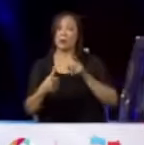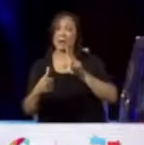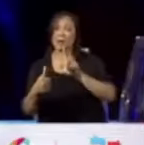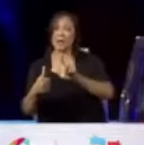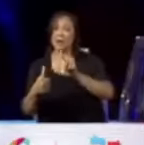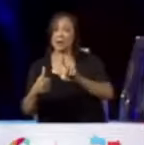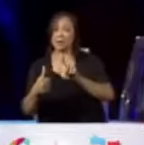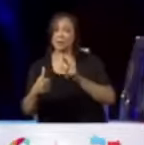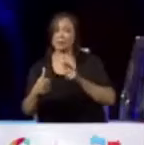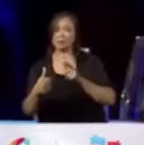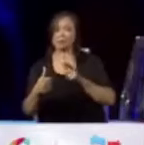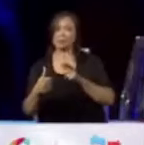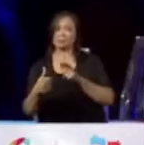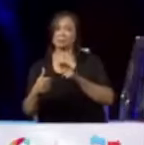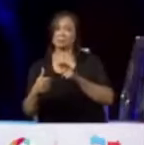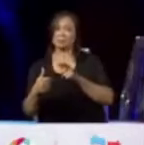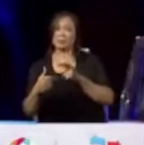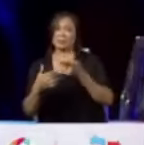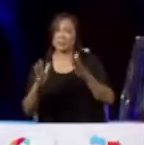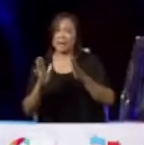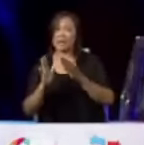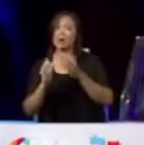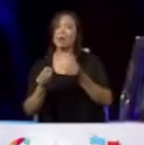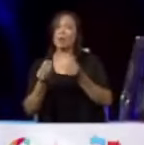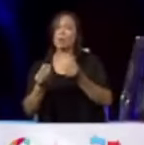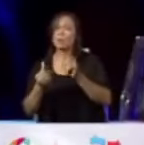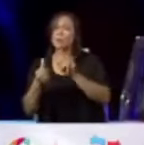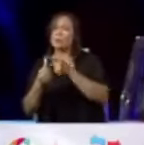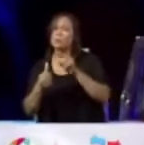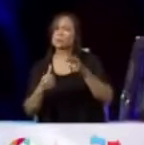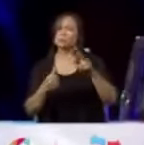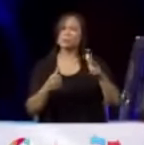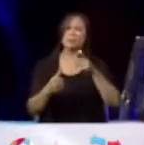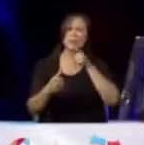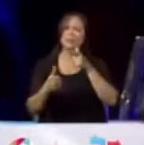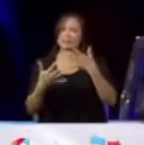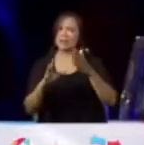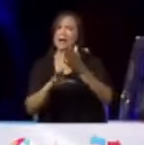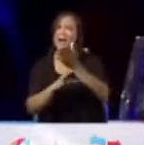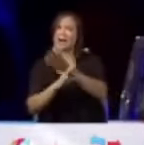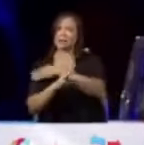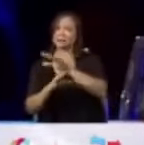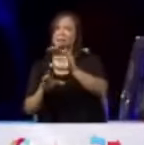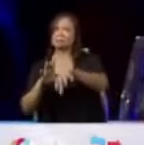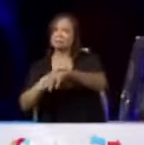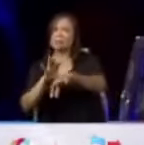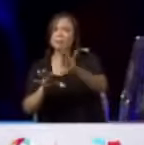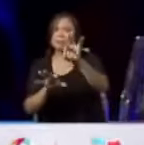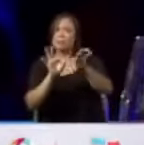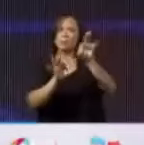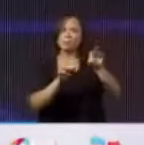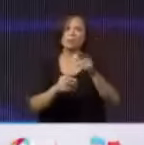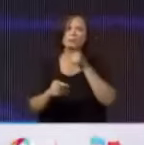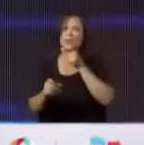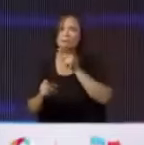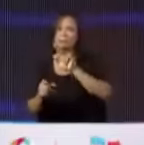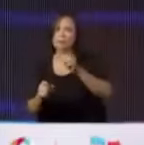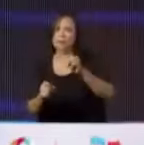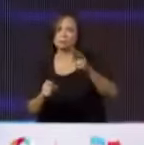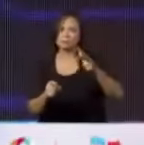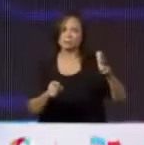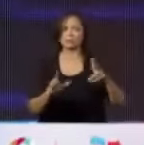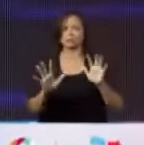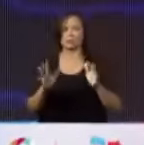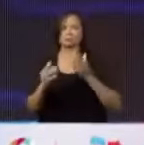Leonel Fernández. Este orden ha sido previamente sorteado cuando ustedes llegaron a este escenario. Candidato Fernández. Muchas